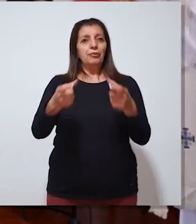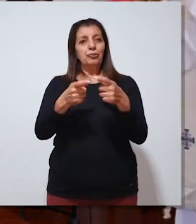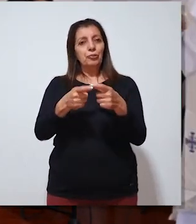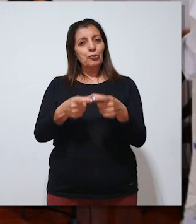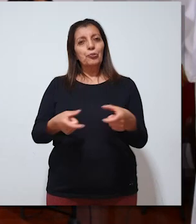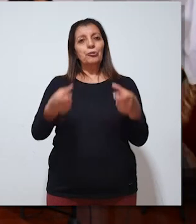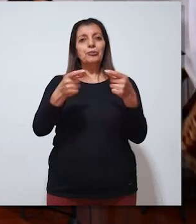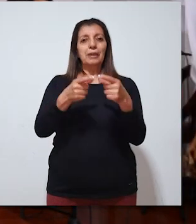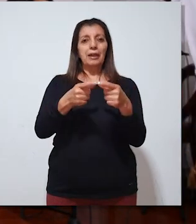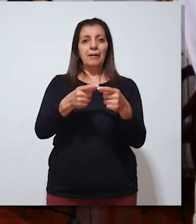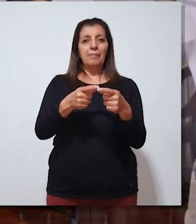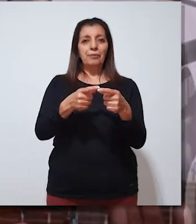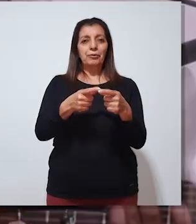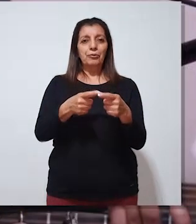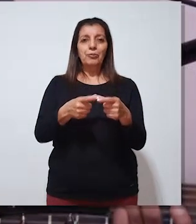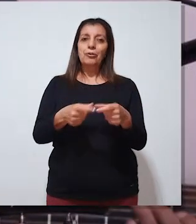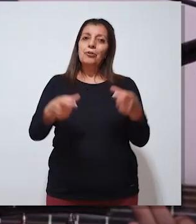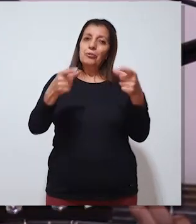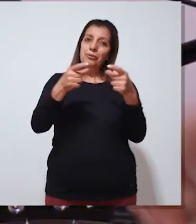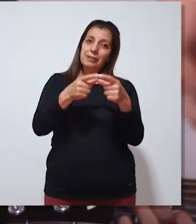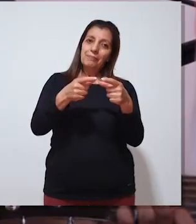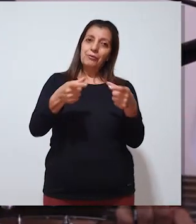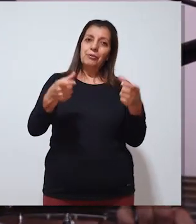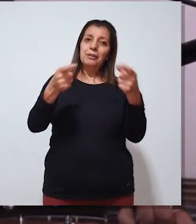Santo, santo, santo es el